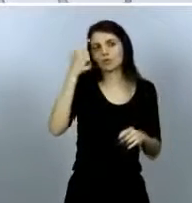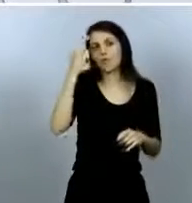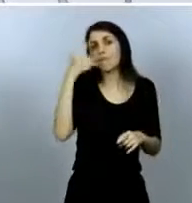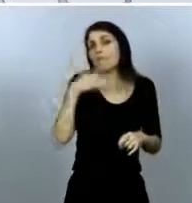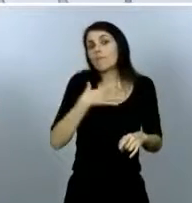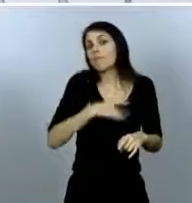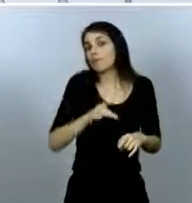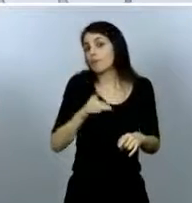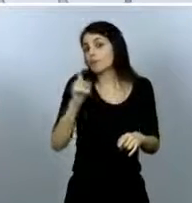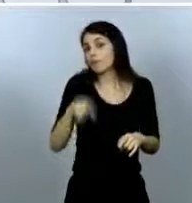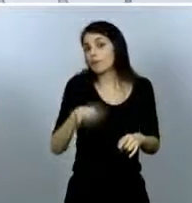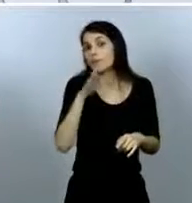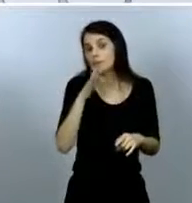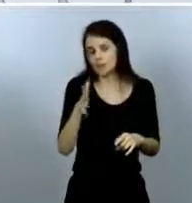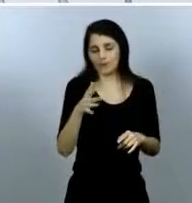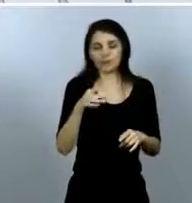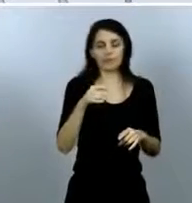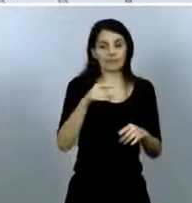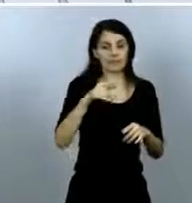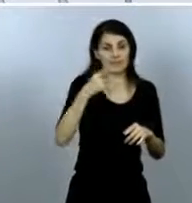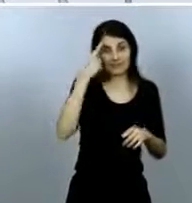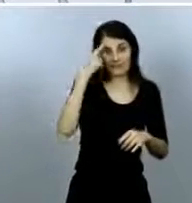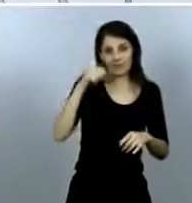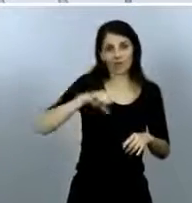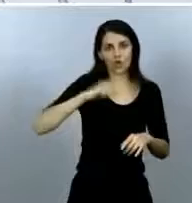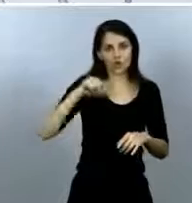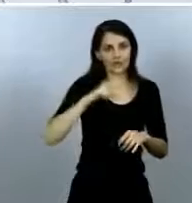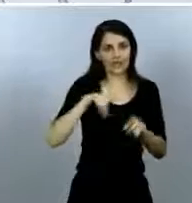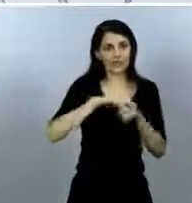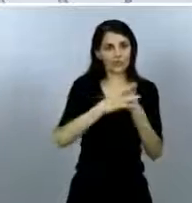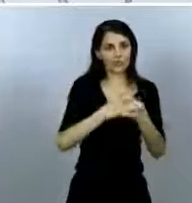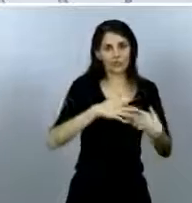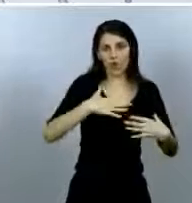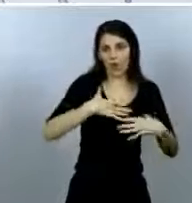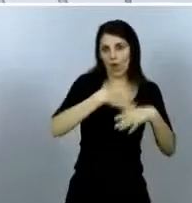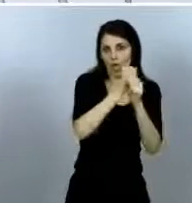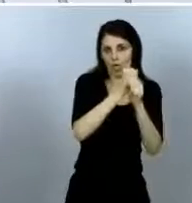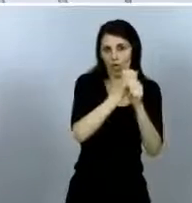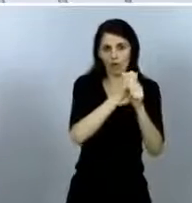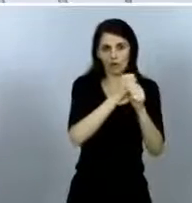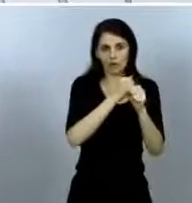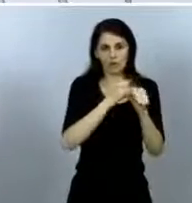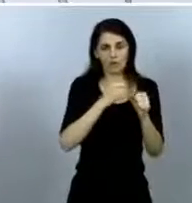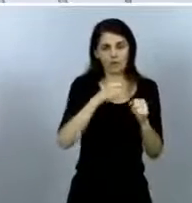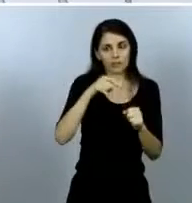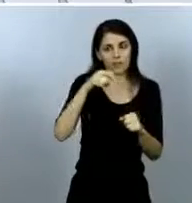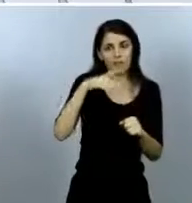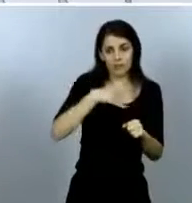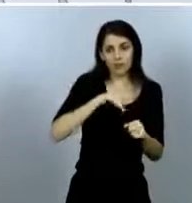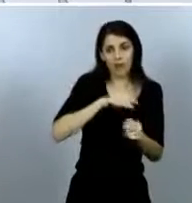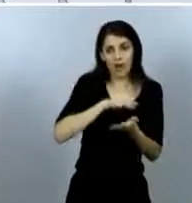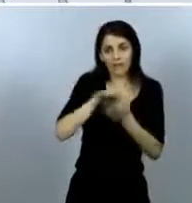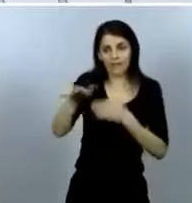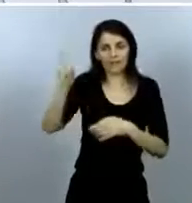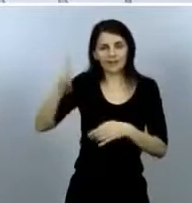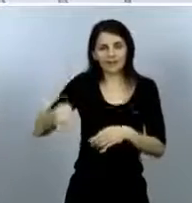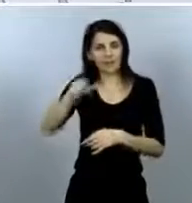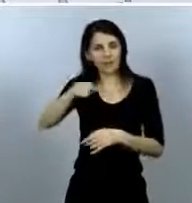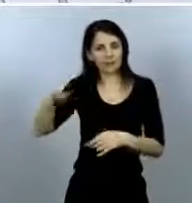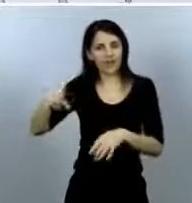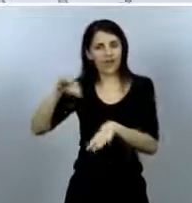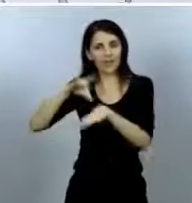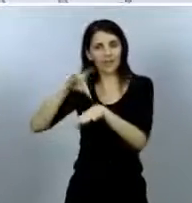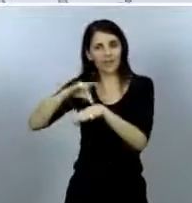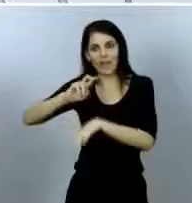han su acceso a los servicios hospitalarios o por miedo a infectarse o